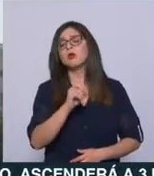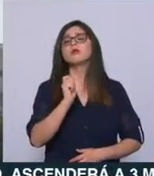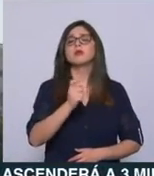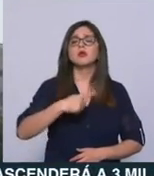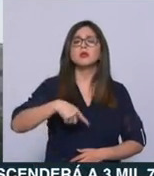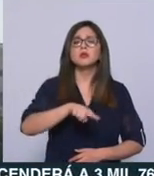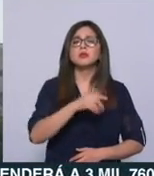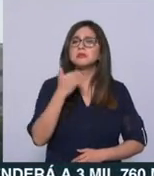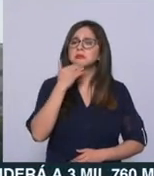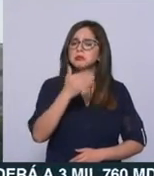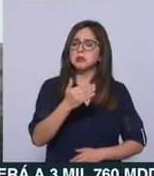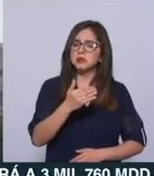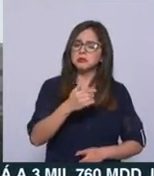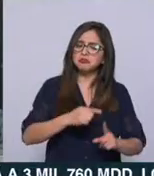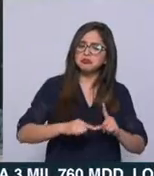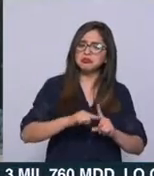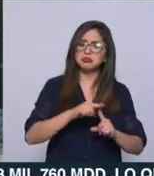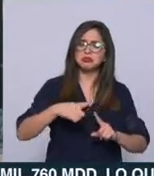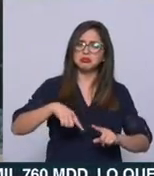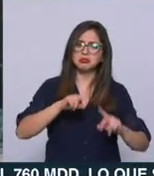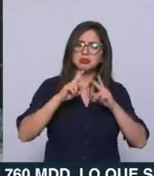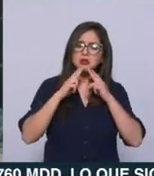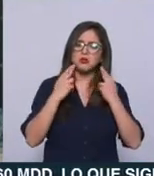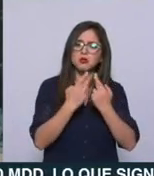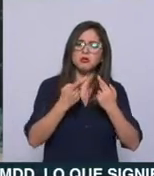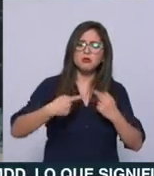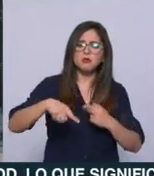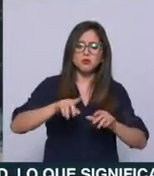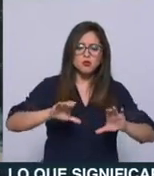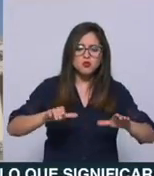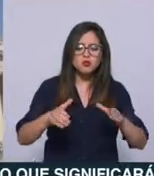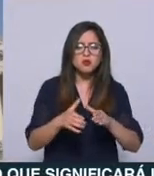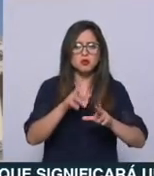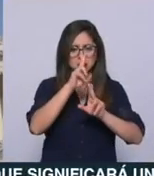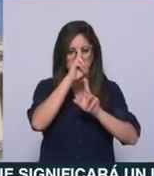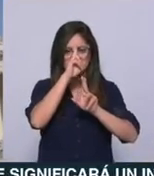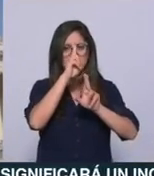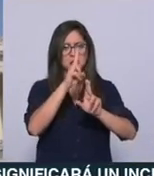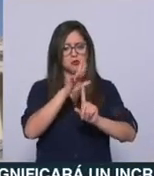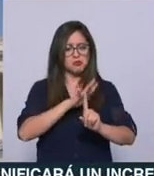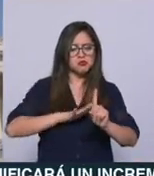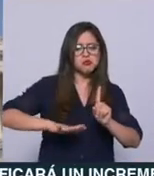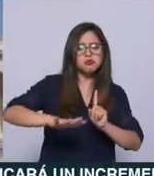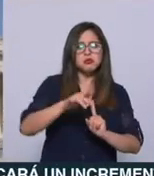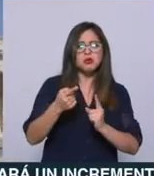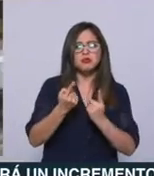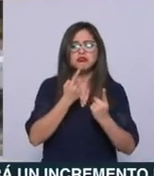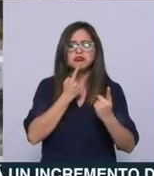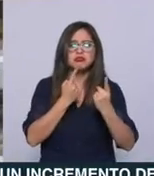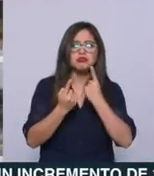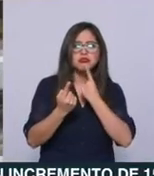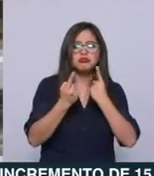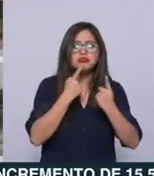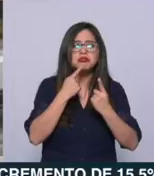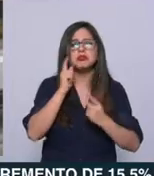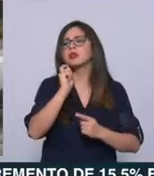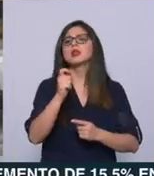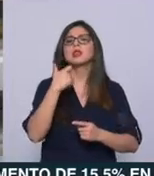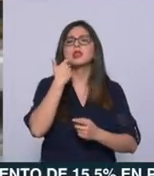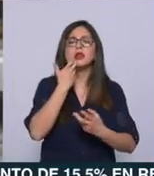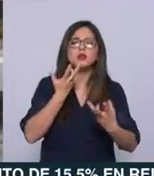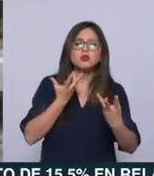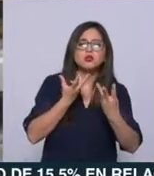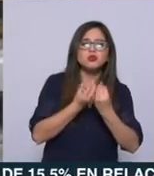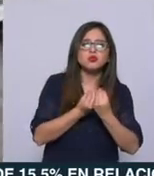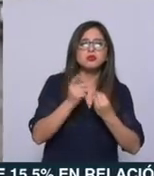reunión. Consideró que fue un encuentro respetuoso y en un ambiente donde se dio un diálogo, voluntad de acercamiento y se